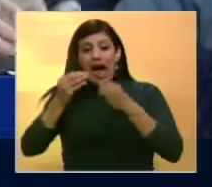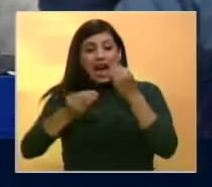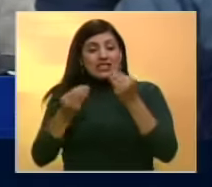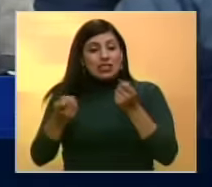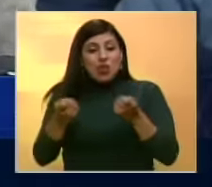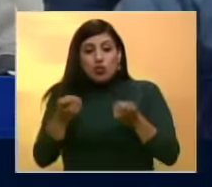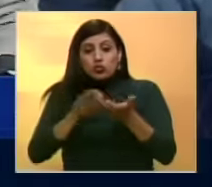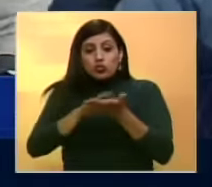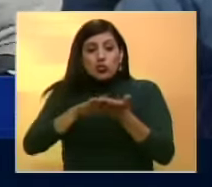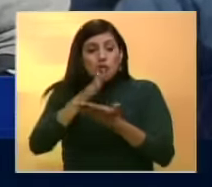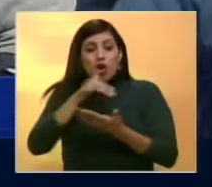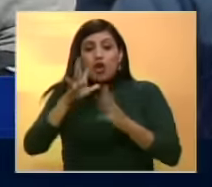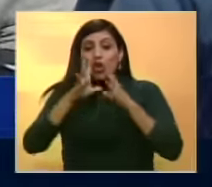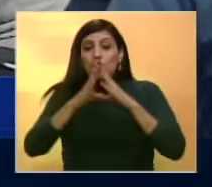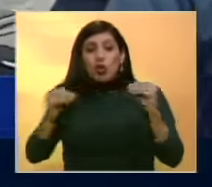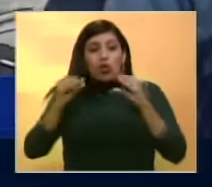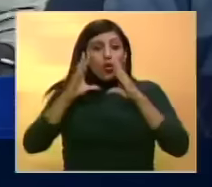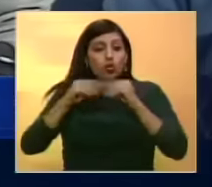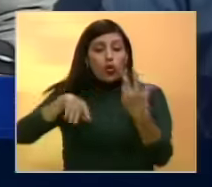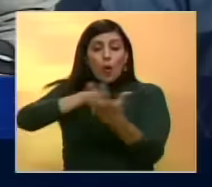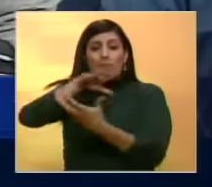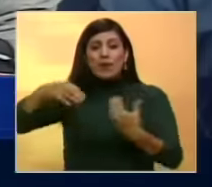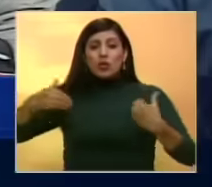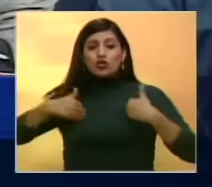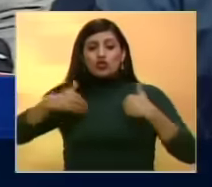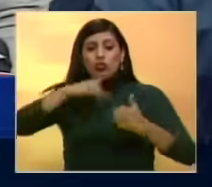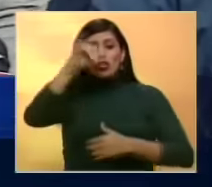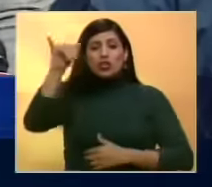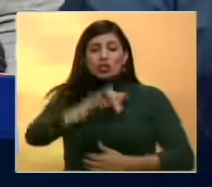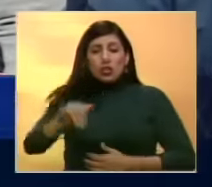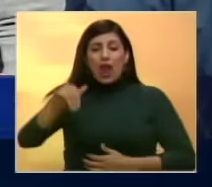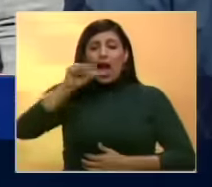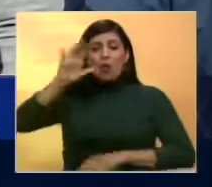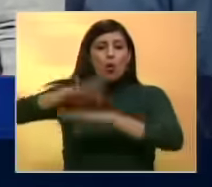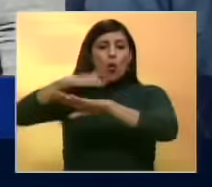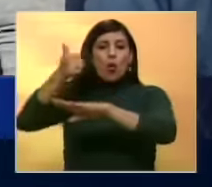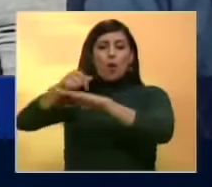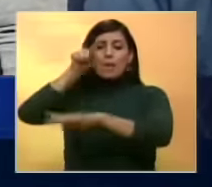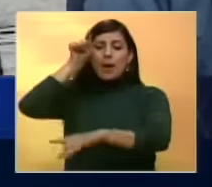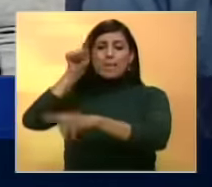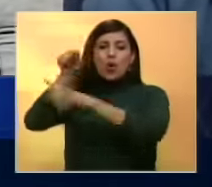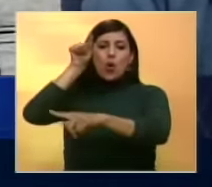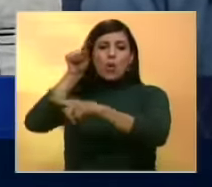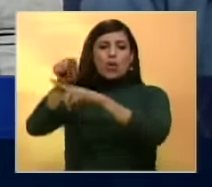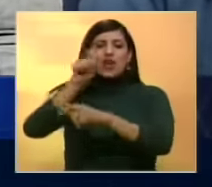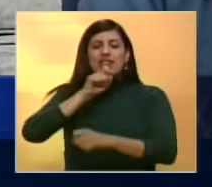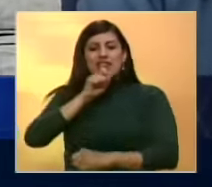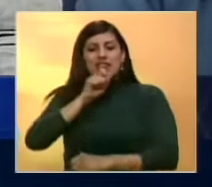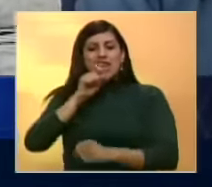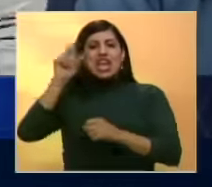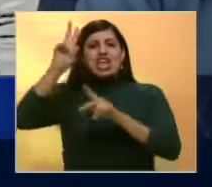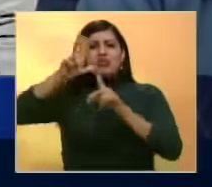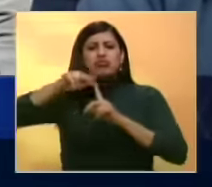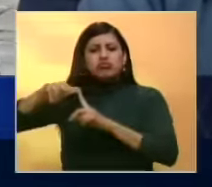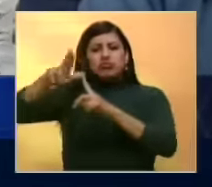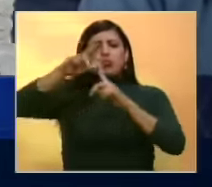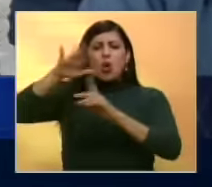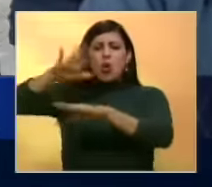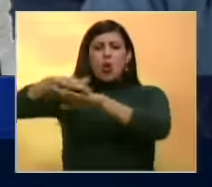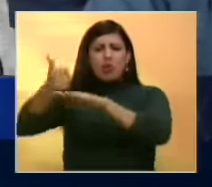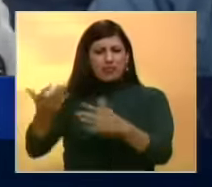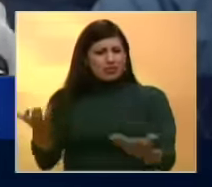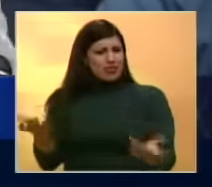ha tomado soluciones porque todos los problemas que vive el zulia en tema del agua se lo queramos achacar al fenómeno del niño y a otros